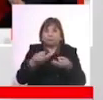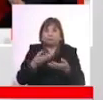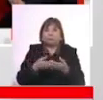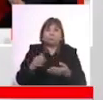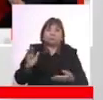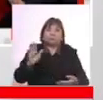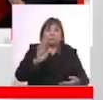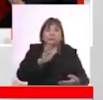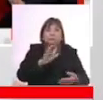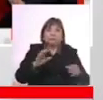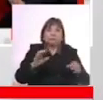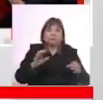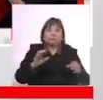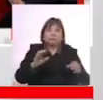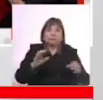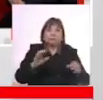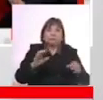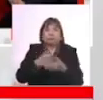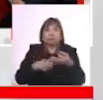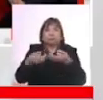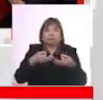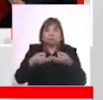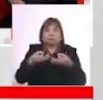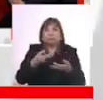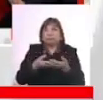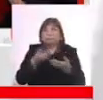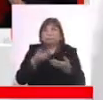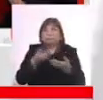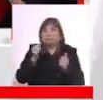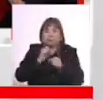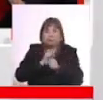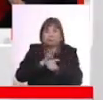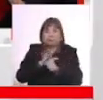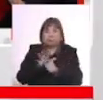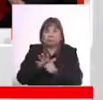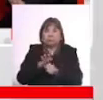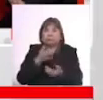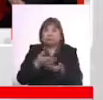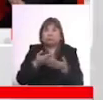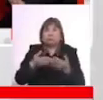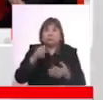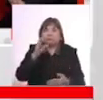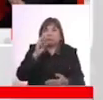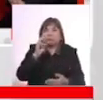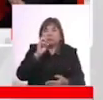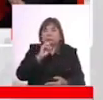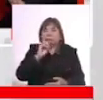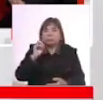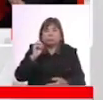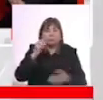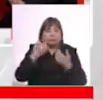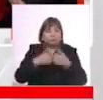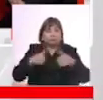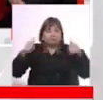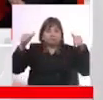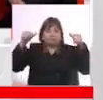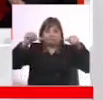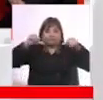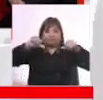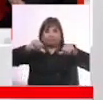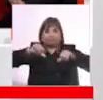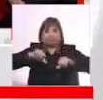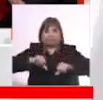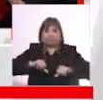reactivación económica. Con la pandemia, cerca de 600.000 empresas quebraron o pasaron